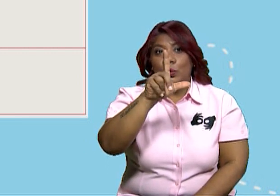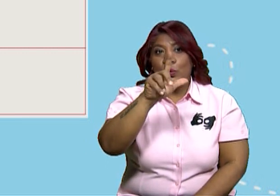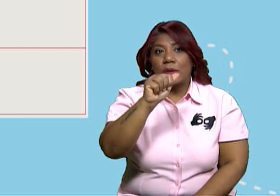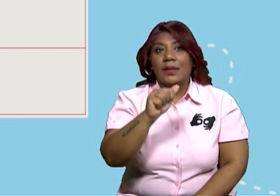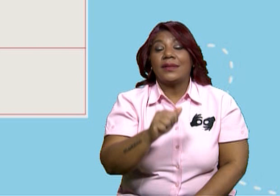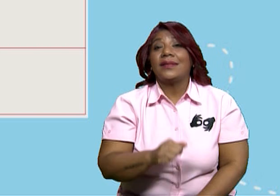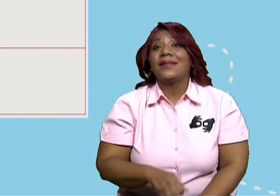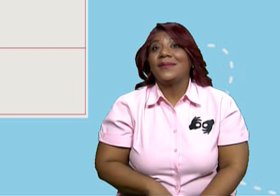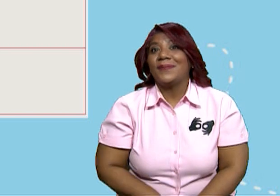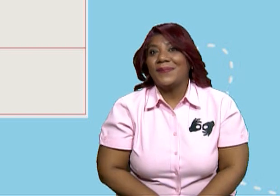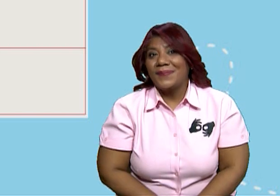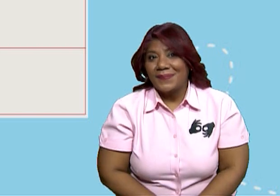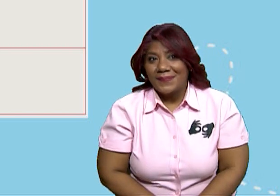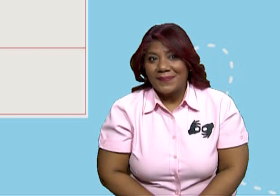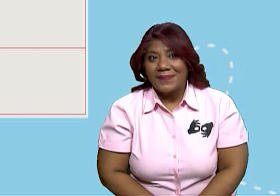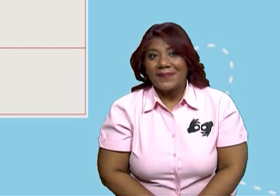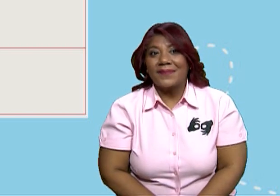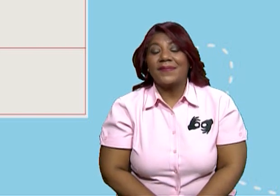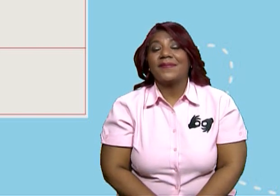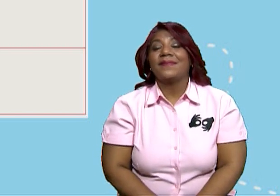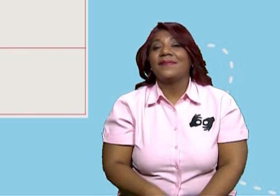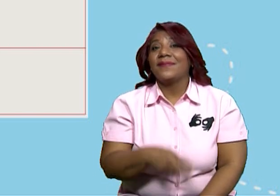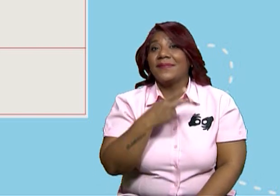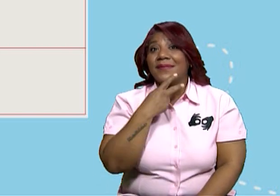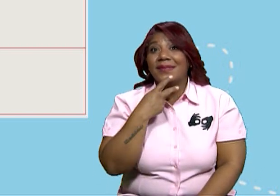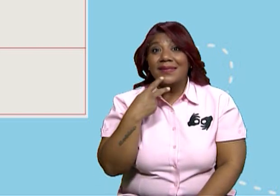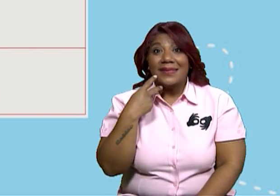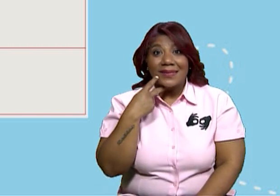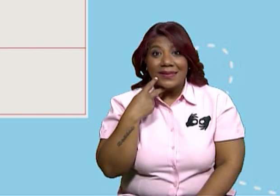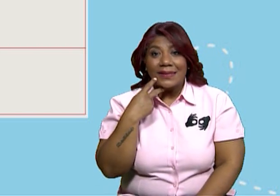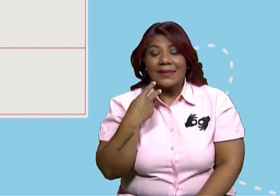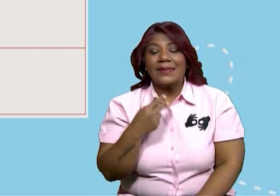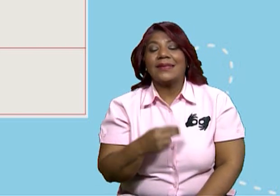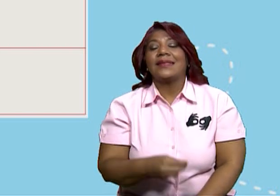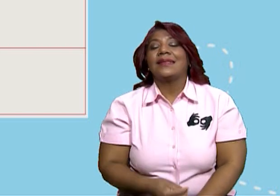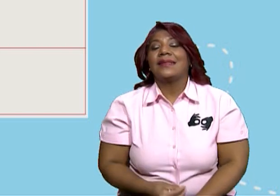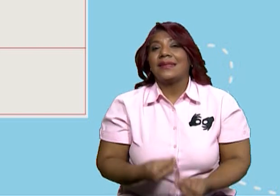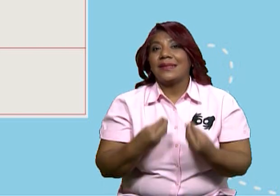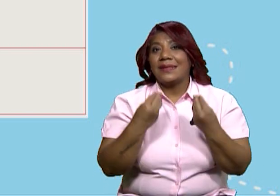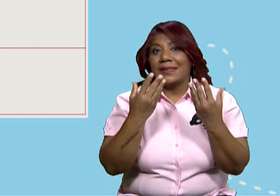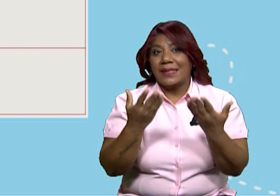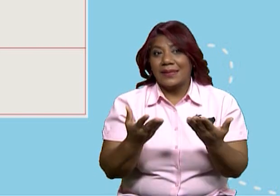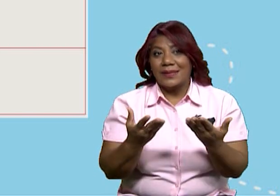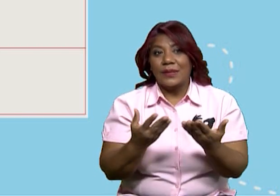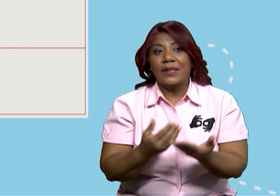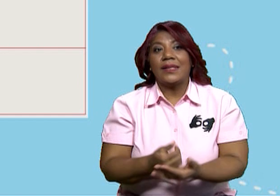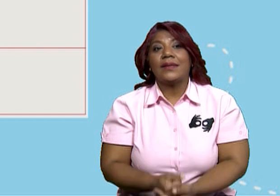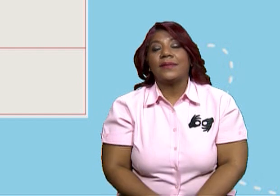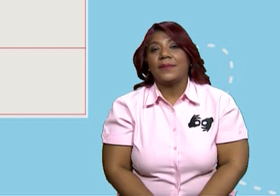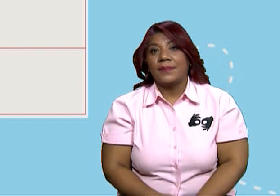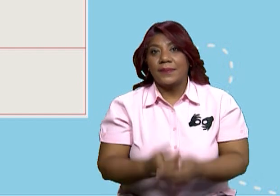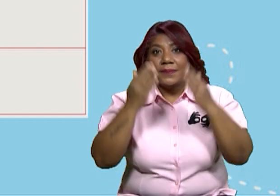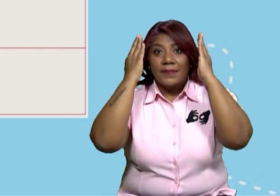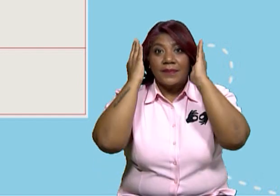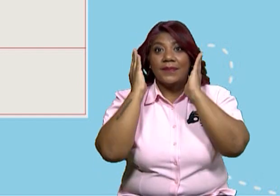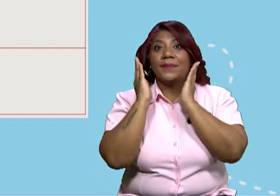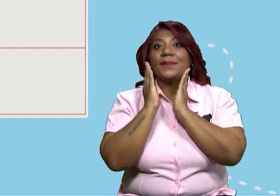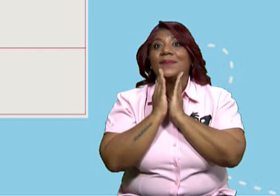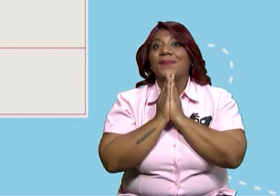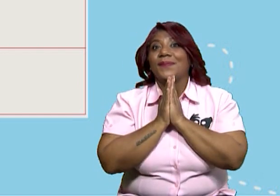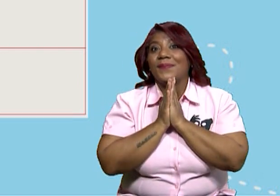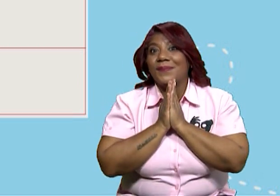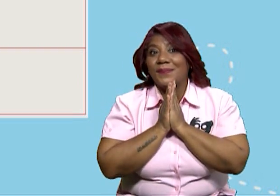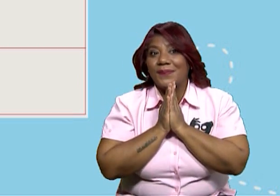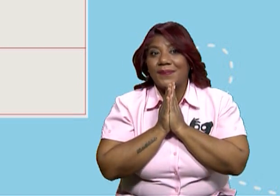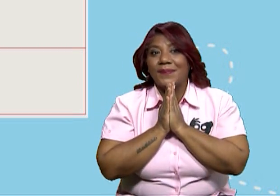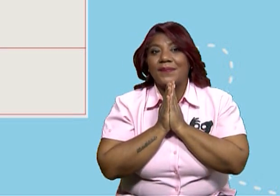En el origen de los temblores vas a encontrar un verbo como dándole, del verbo dar. Y en la historia de la Madre